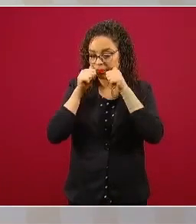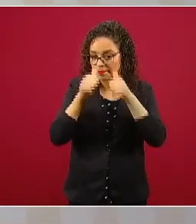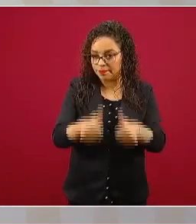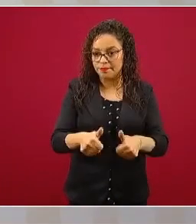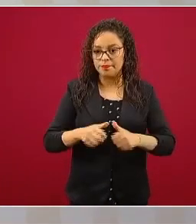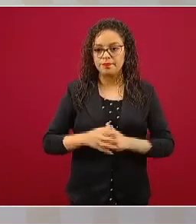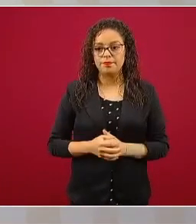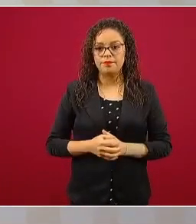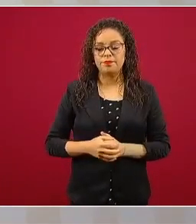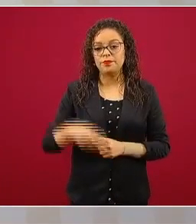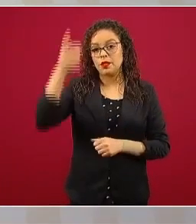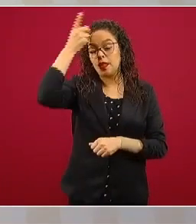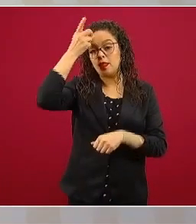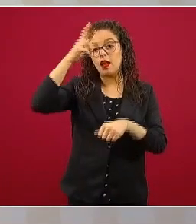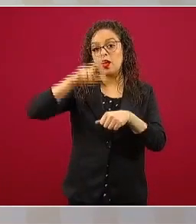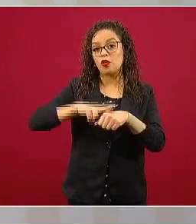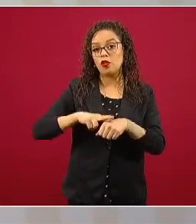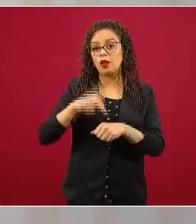La directora del DIF